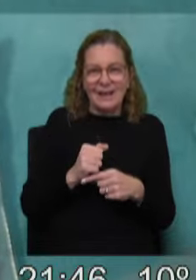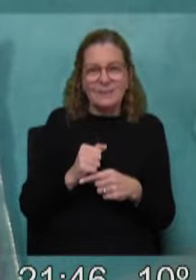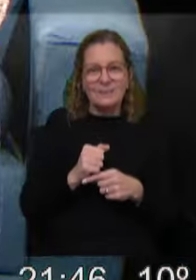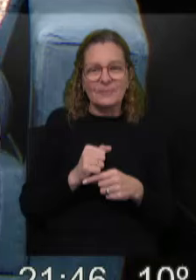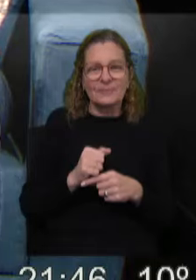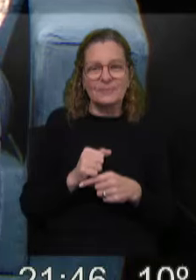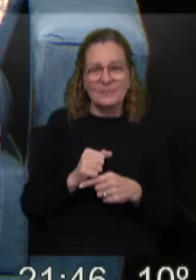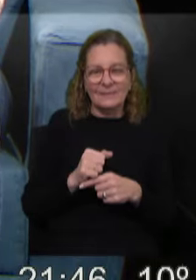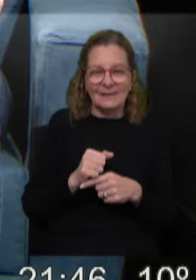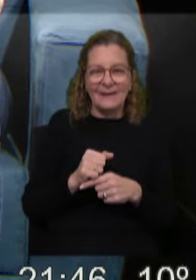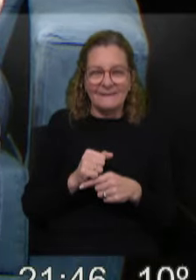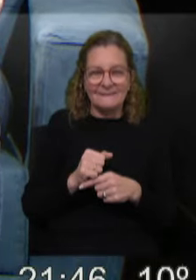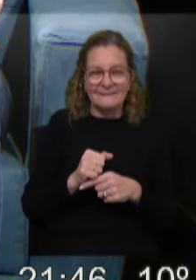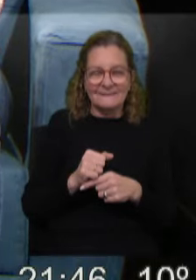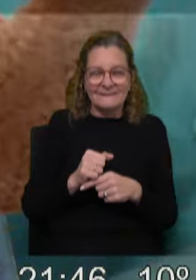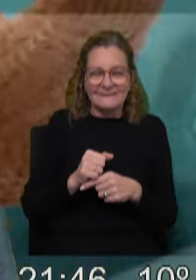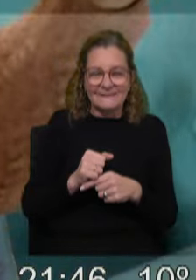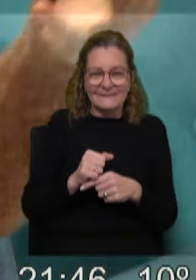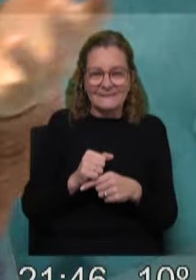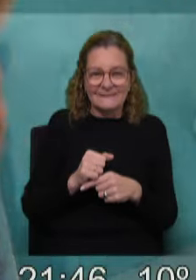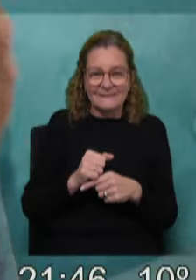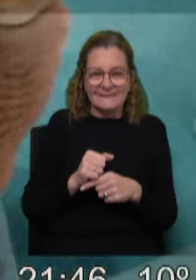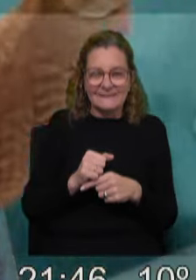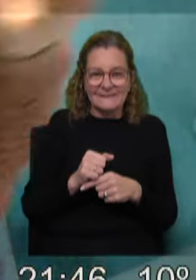todavía. El póster de Carlos Preciavale. Sí, era que tenemos que llevarnos